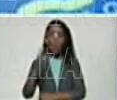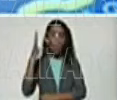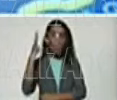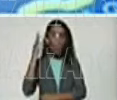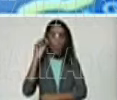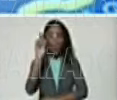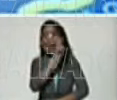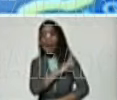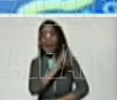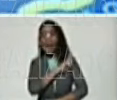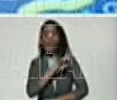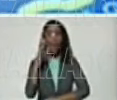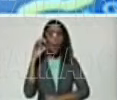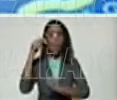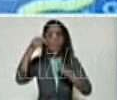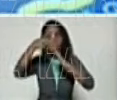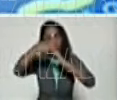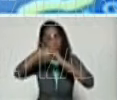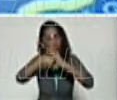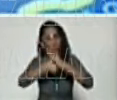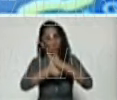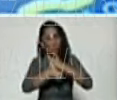que se profundicen